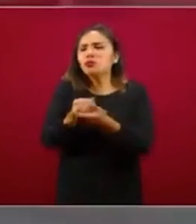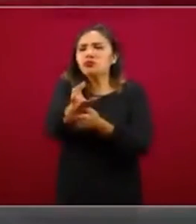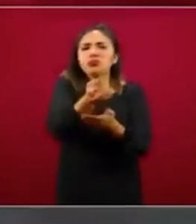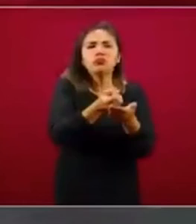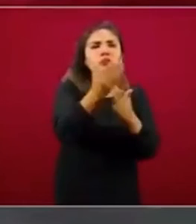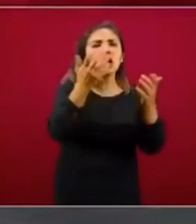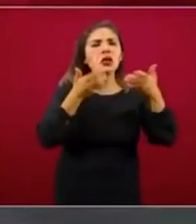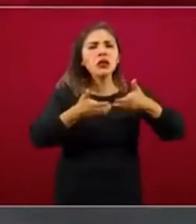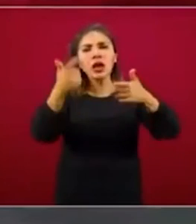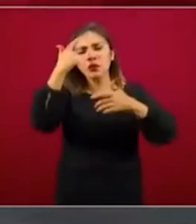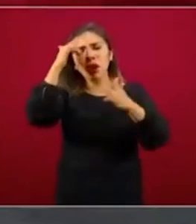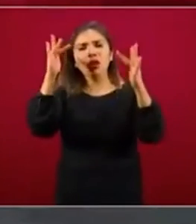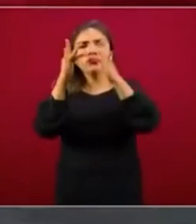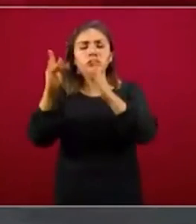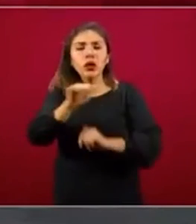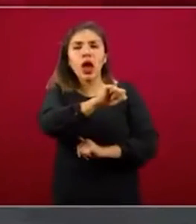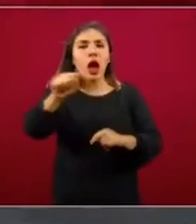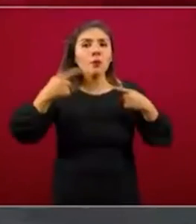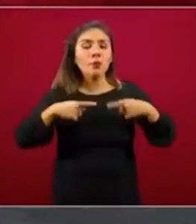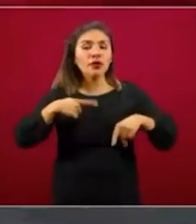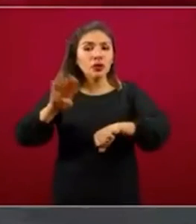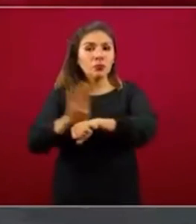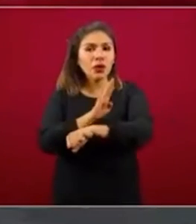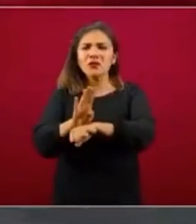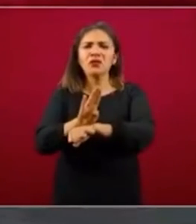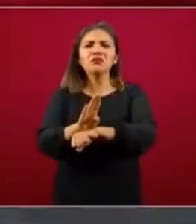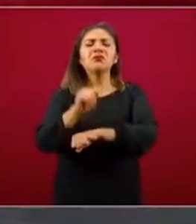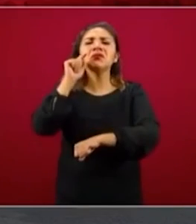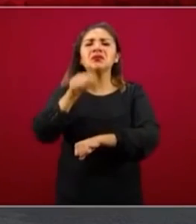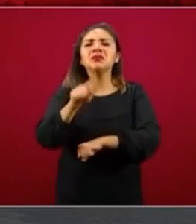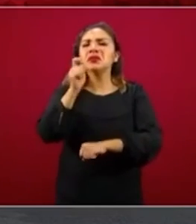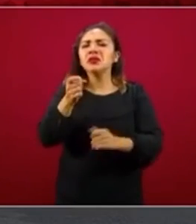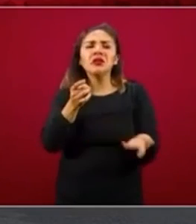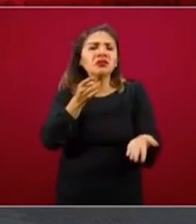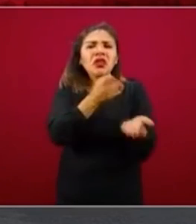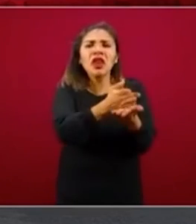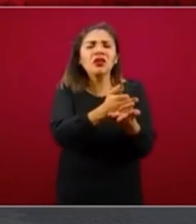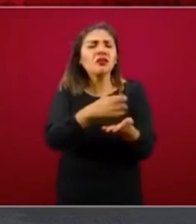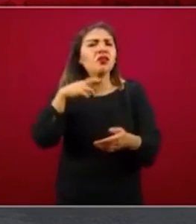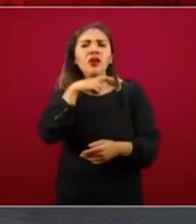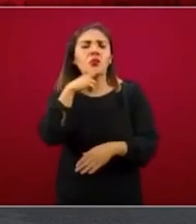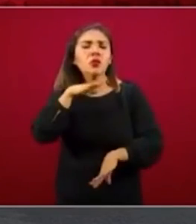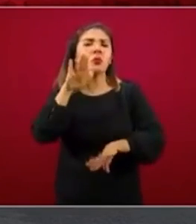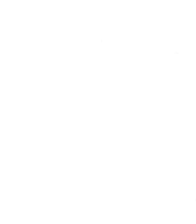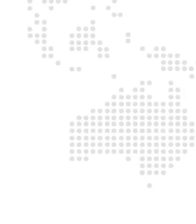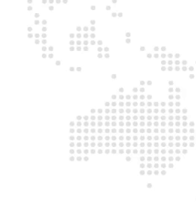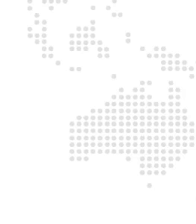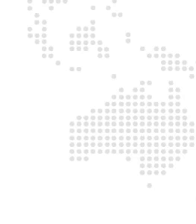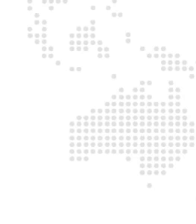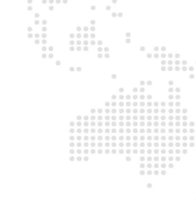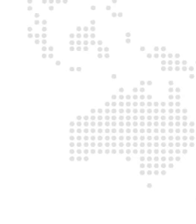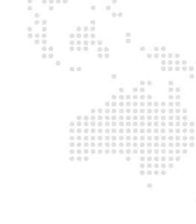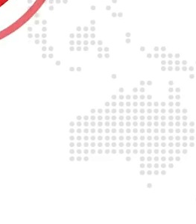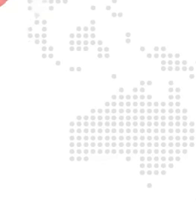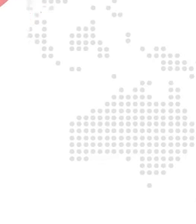vaya a contactar a los beneficiarios, sino que todo se hace de manera directa. Entonces, estamos avanzando más esta semana.